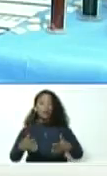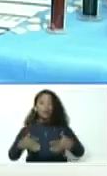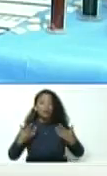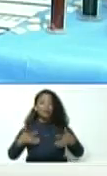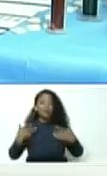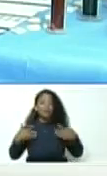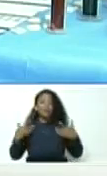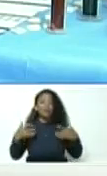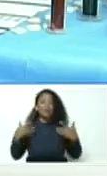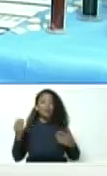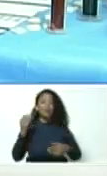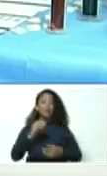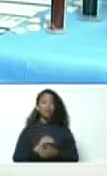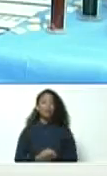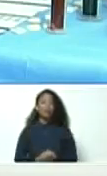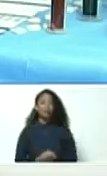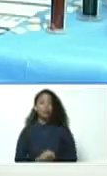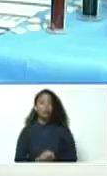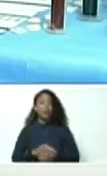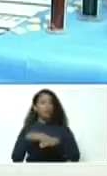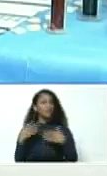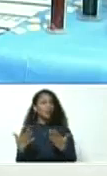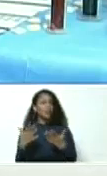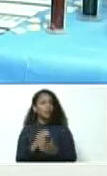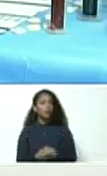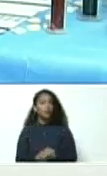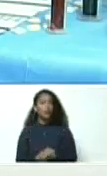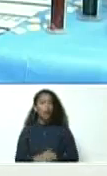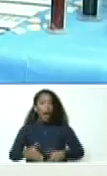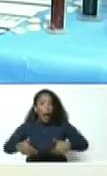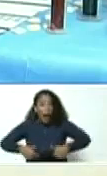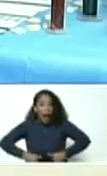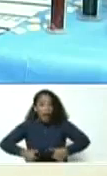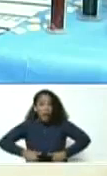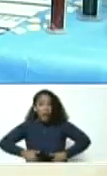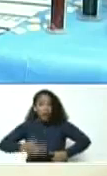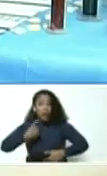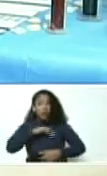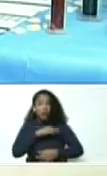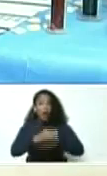además, de lo que es el esfuerzo que hacemos para